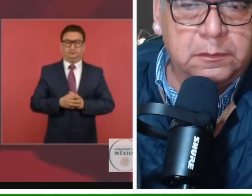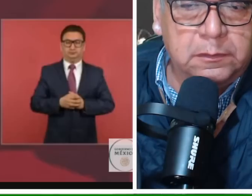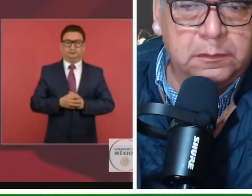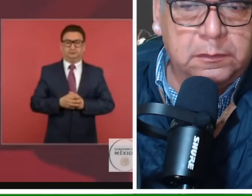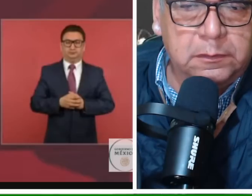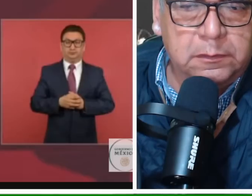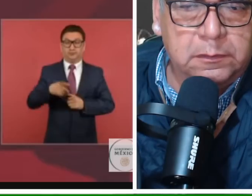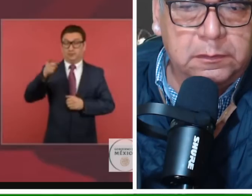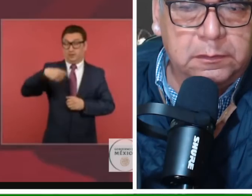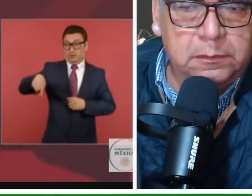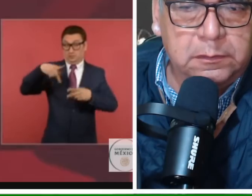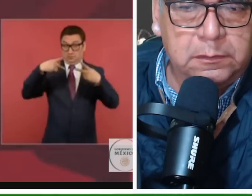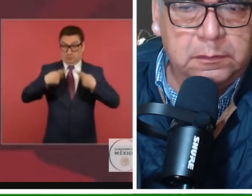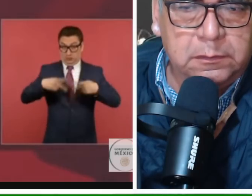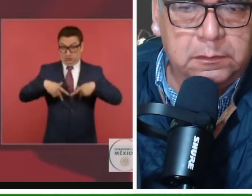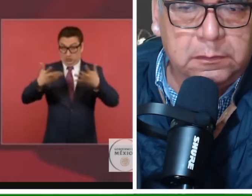de muchos,